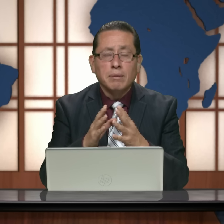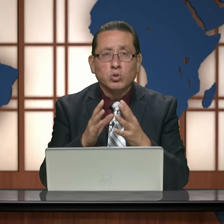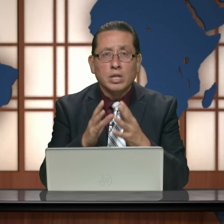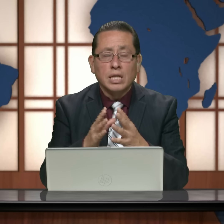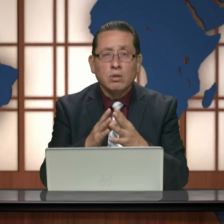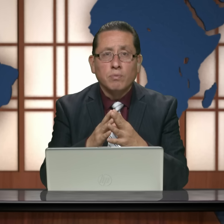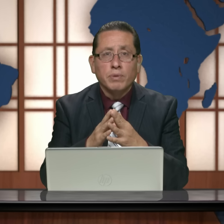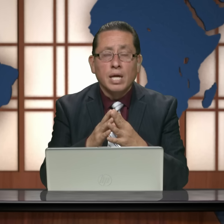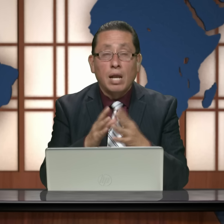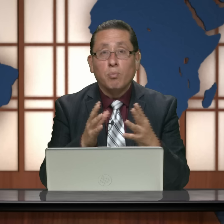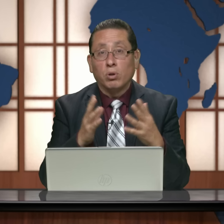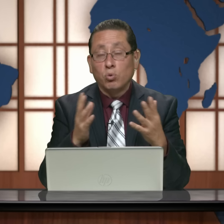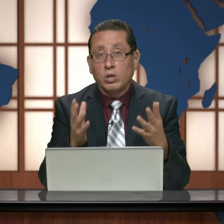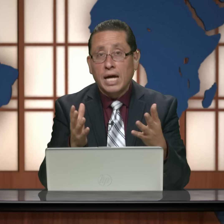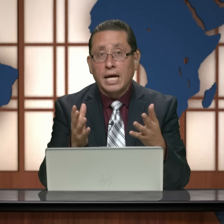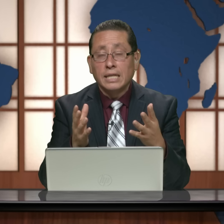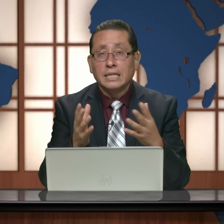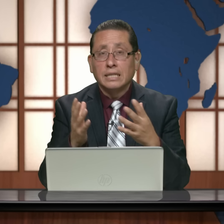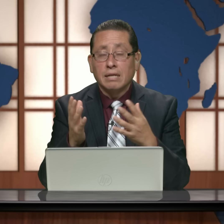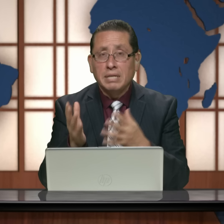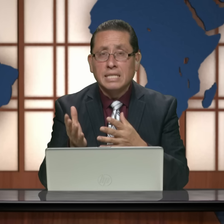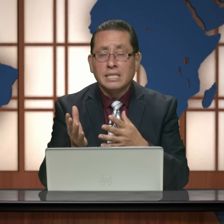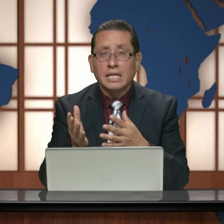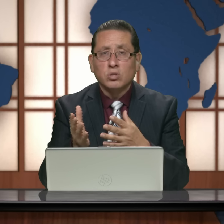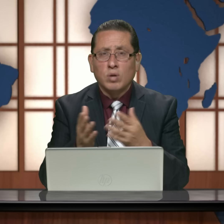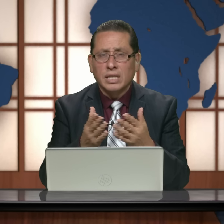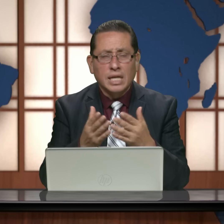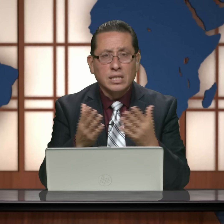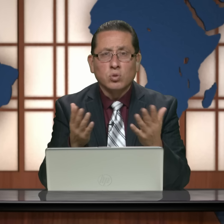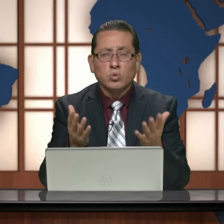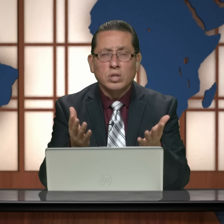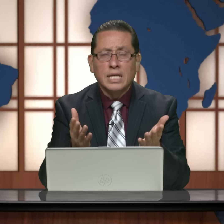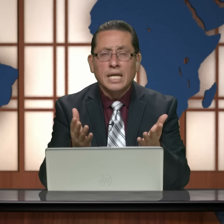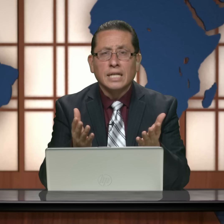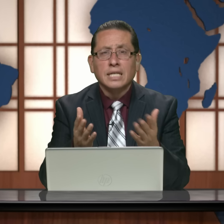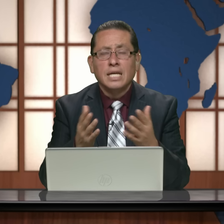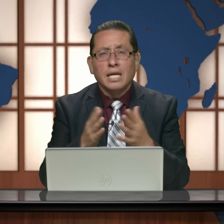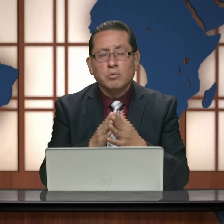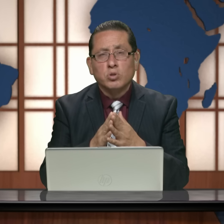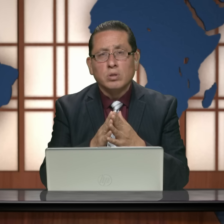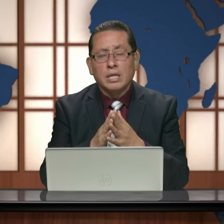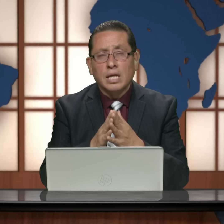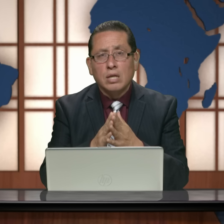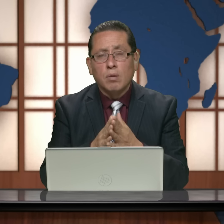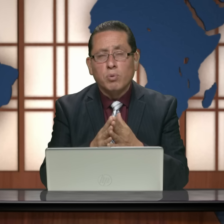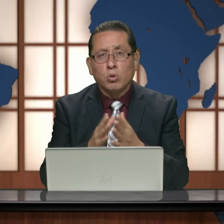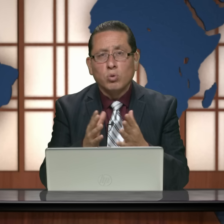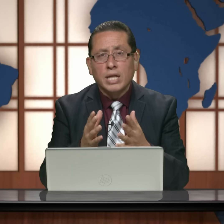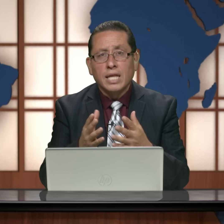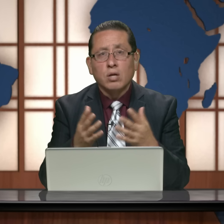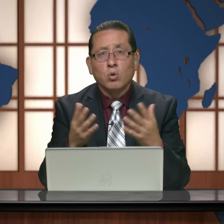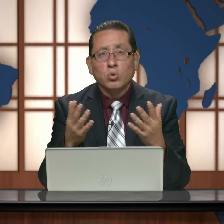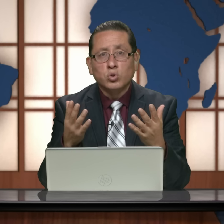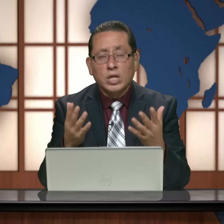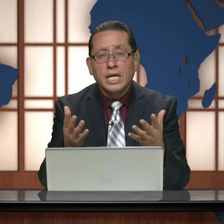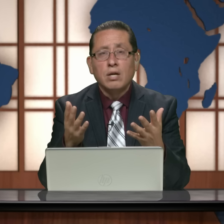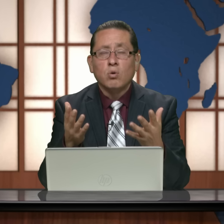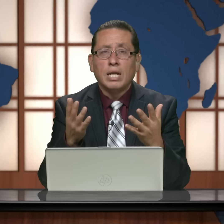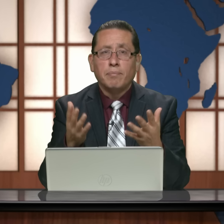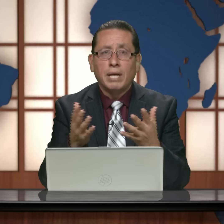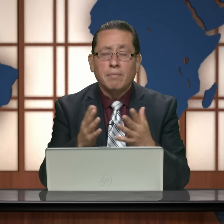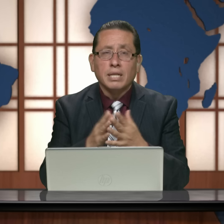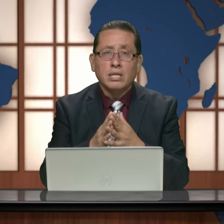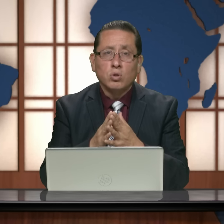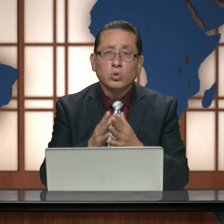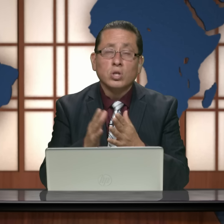programa hemos tenido la oportunidad de entrevistas durante estos días. Hemos tenido la oportunidad de conocer lo